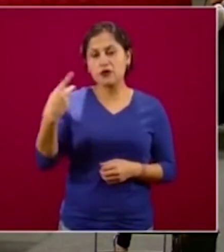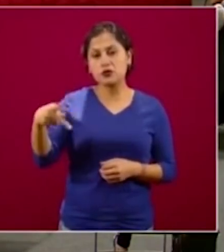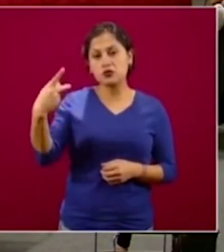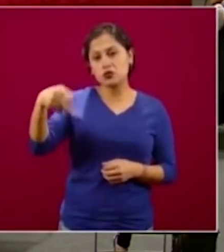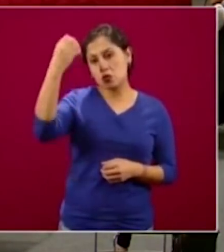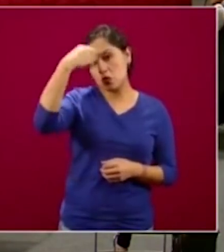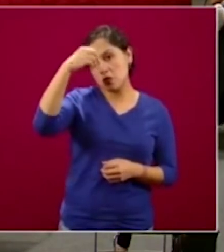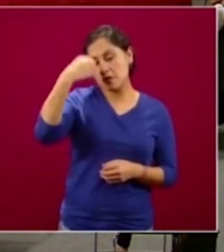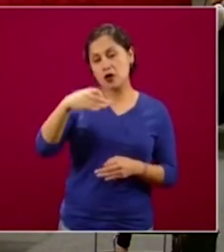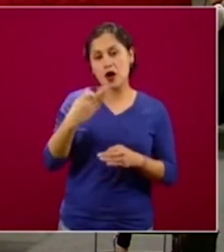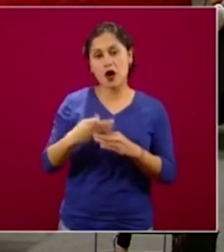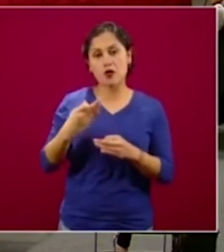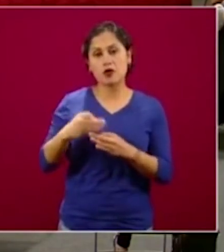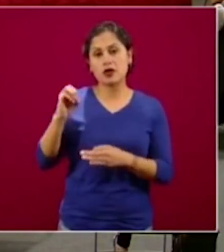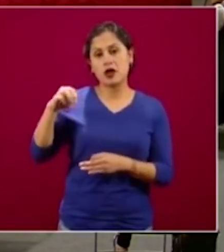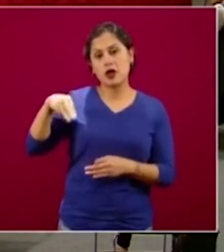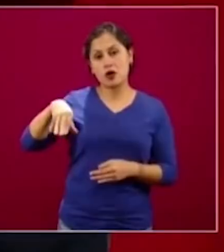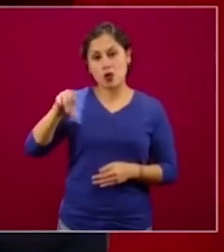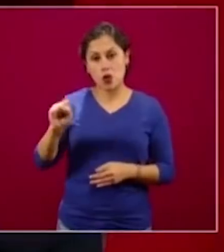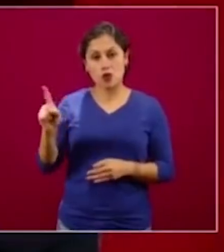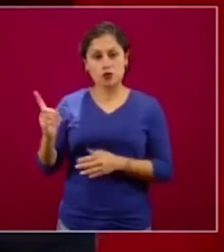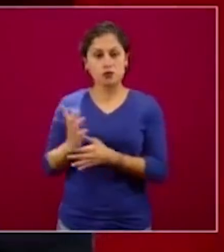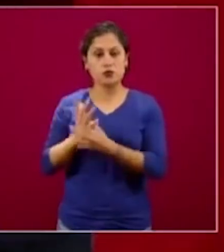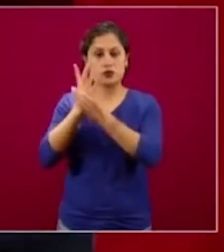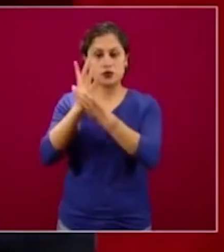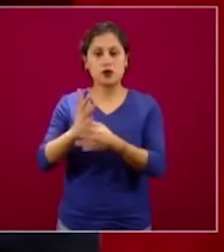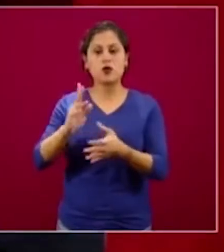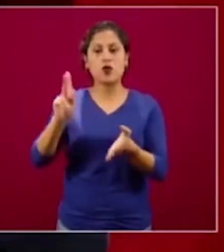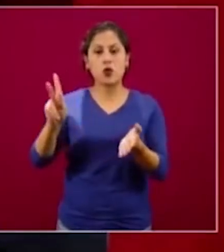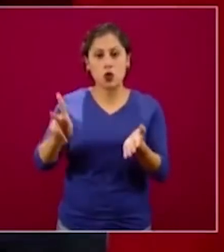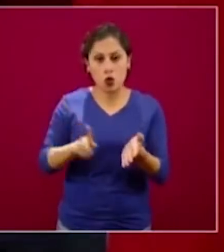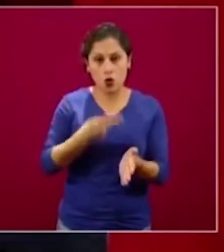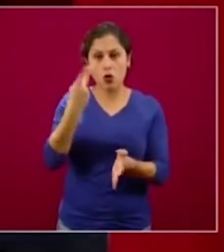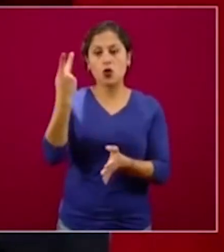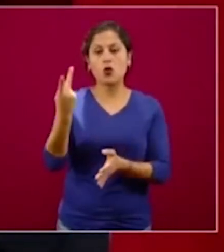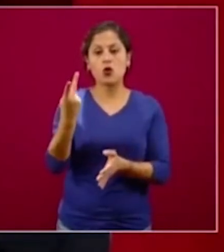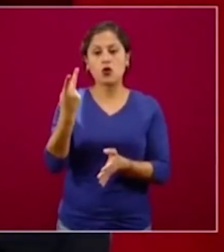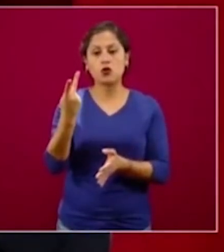ante que la Organización Mundial de la Salud pues reanudó estas pruebas con